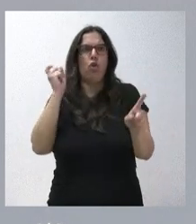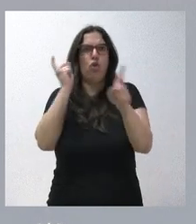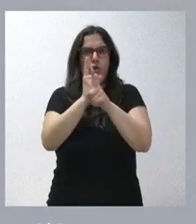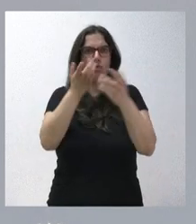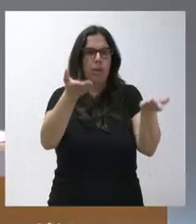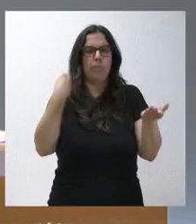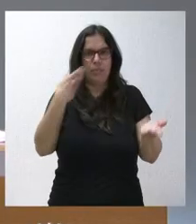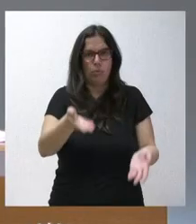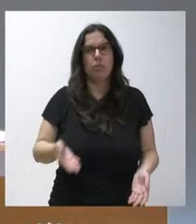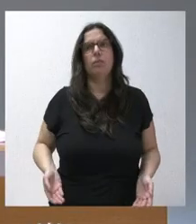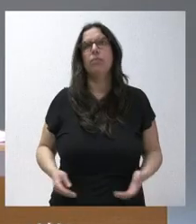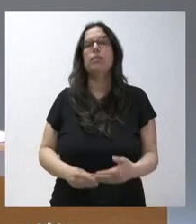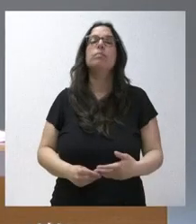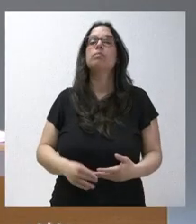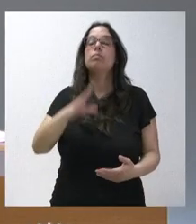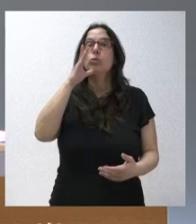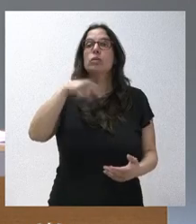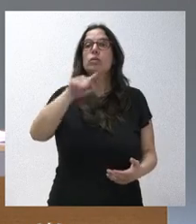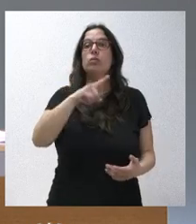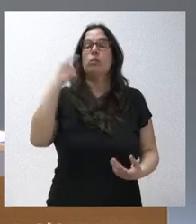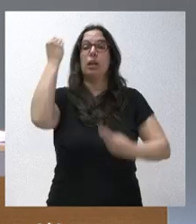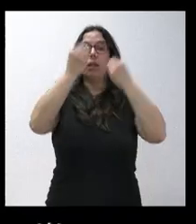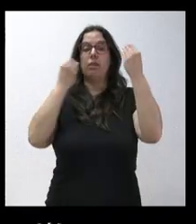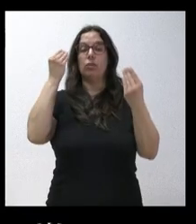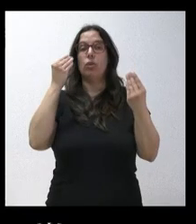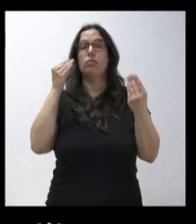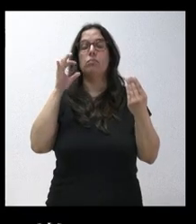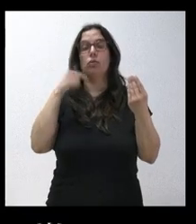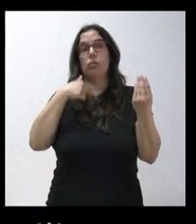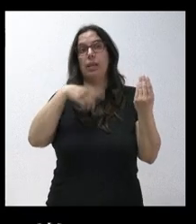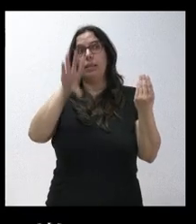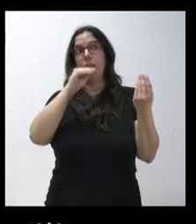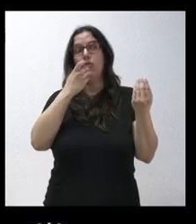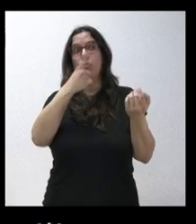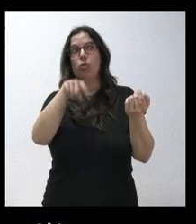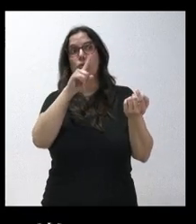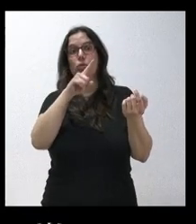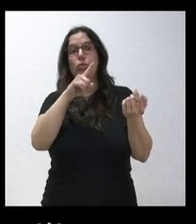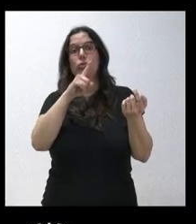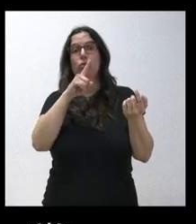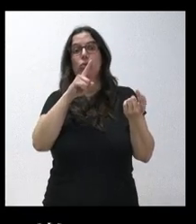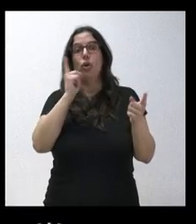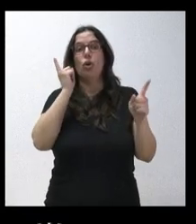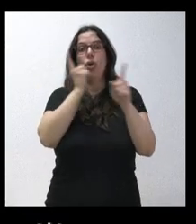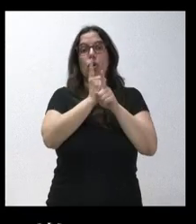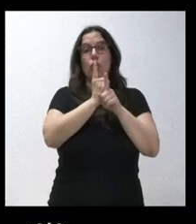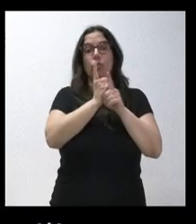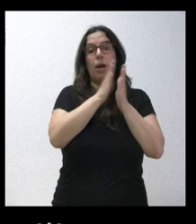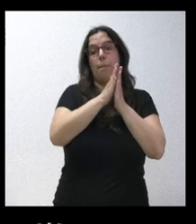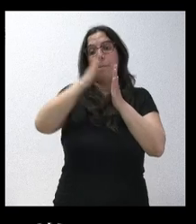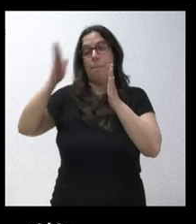manifestó s entonces sobre la reflexión que ha realizado eh entiendo que si están en contra de que la ley nacional extienda el periodo hasta la democracia